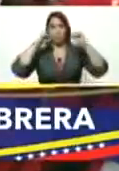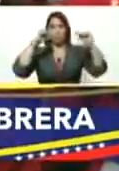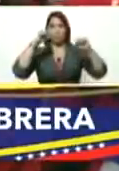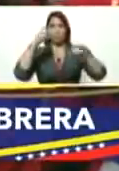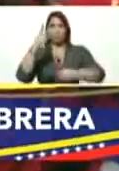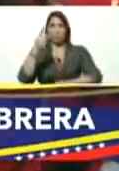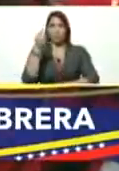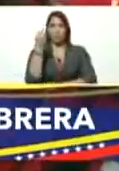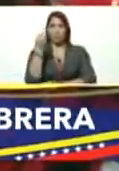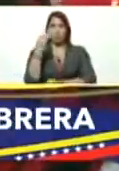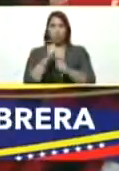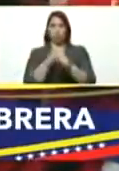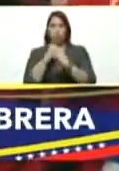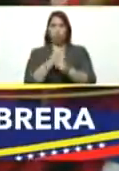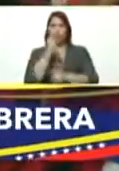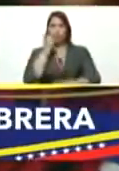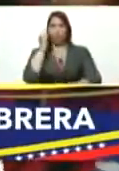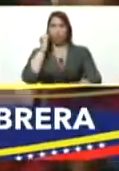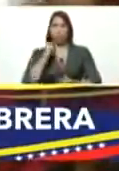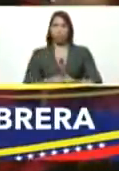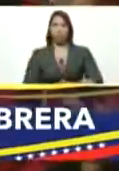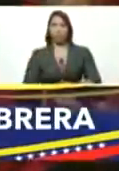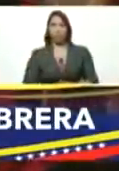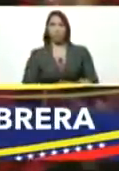congresos en la clase obrera